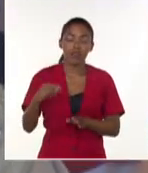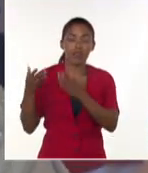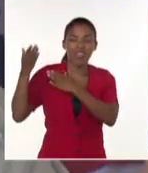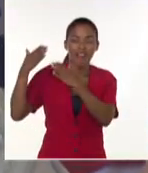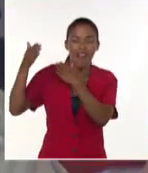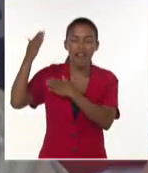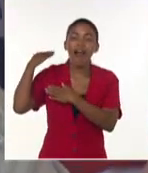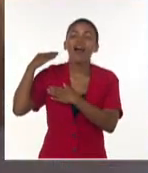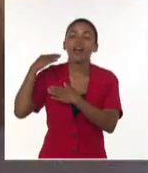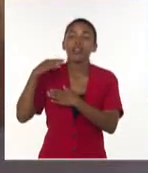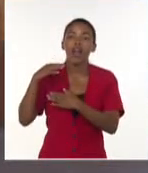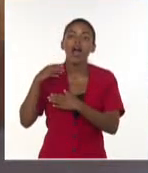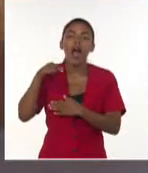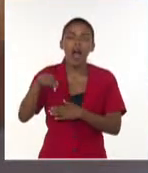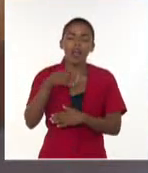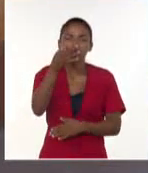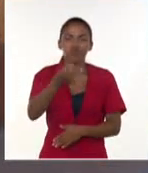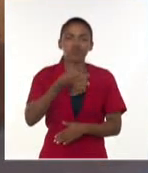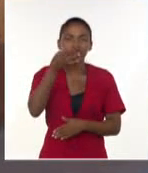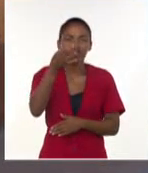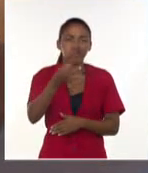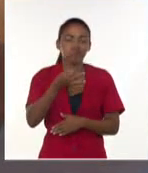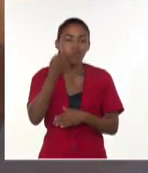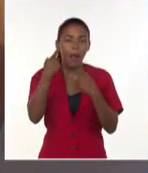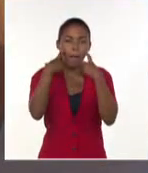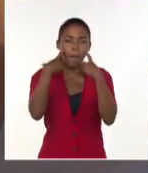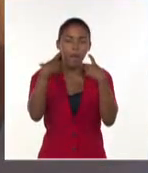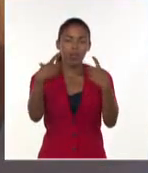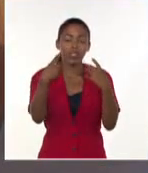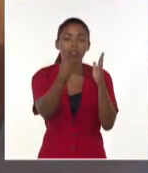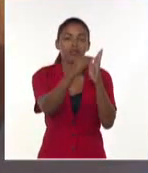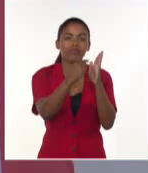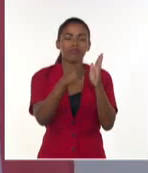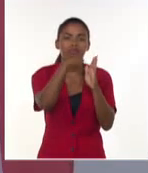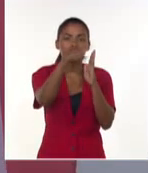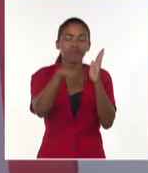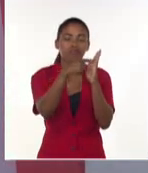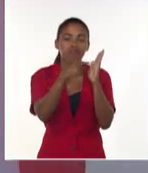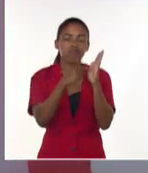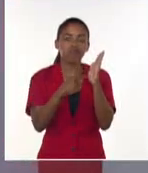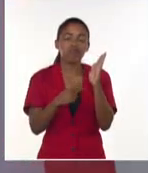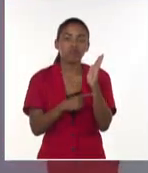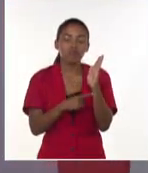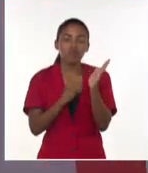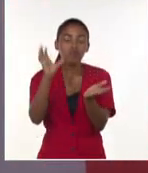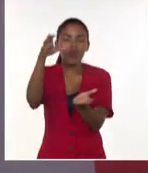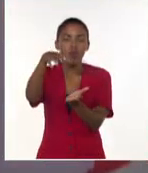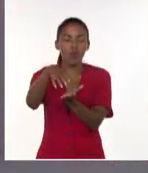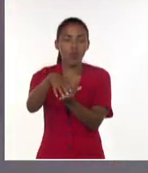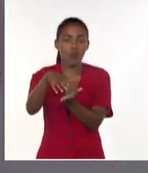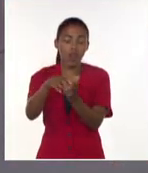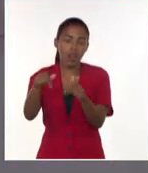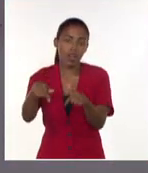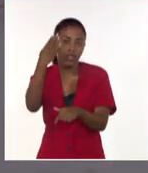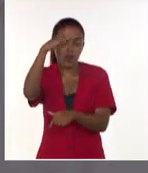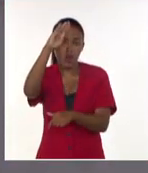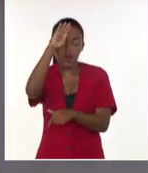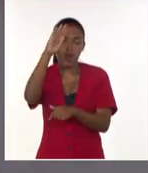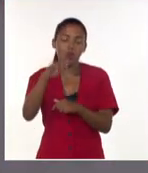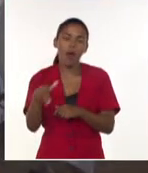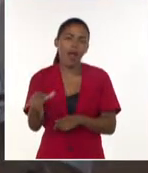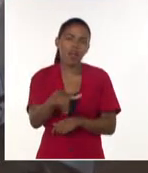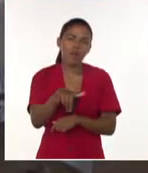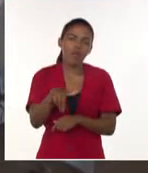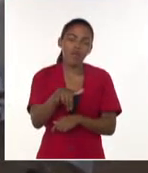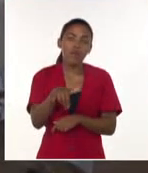una explicación de la importancia y características del único local de su tipo en Cuba. Asimismo,